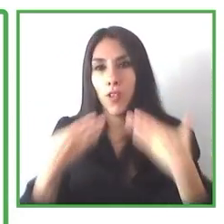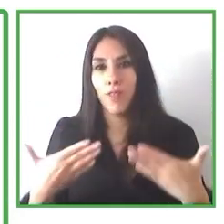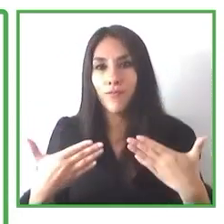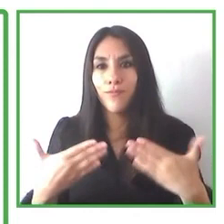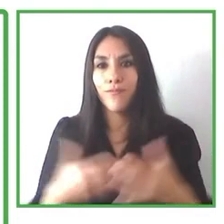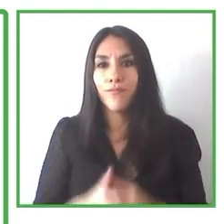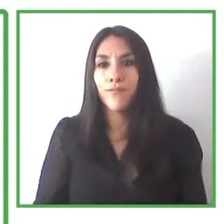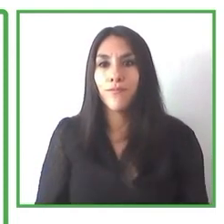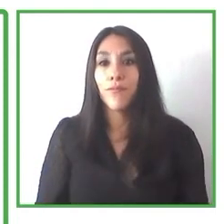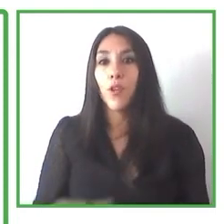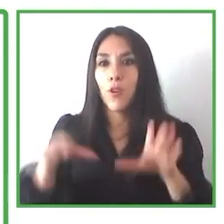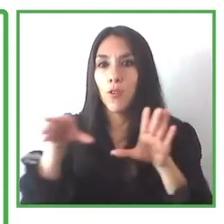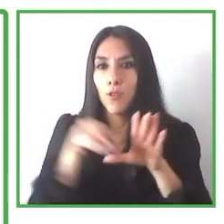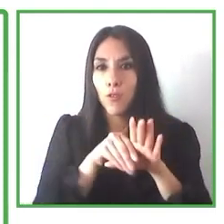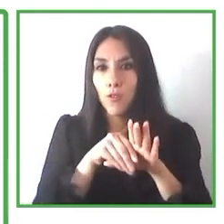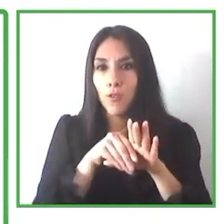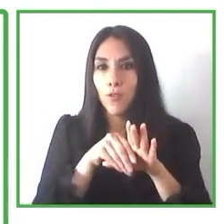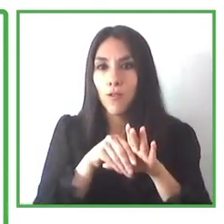Gracias.